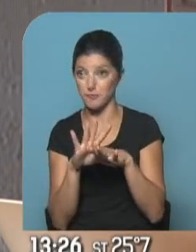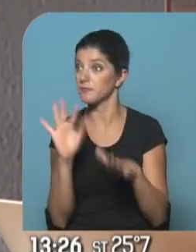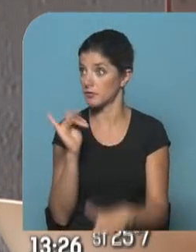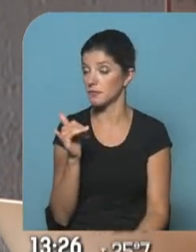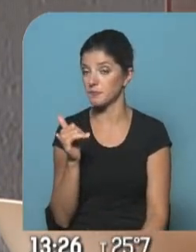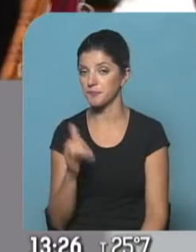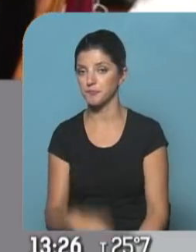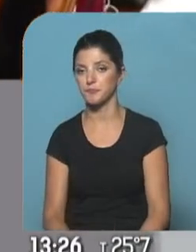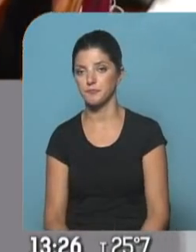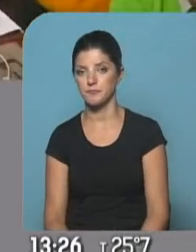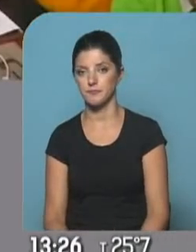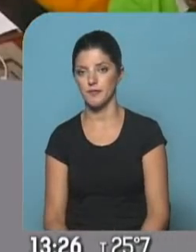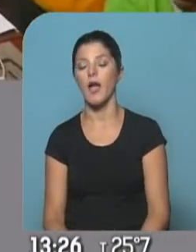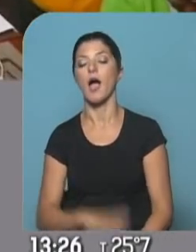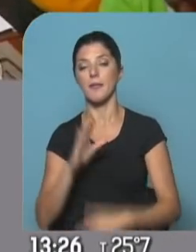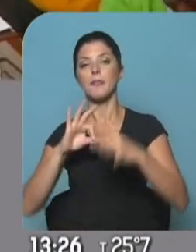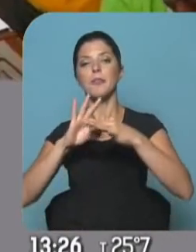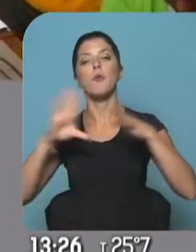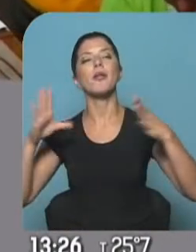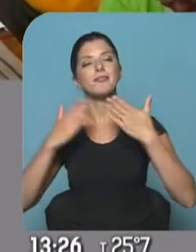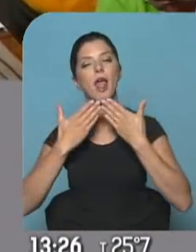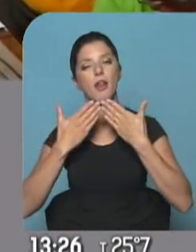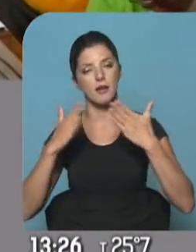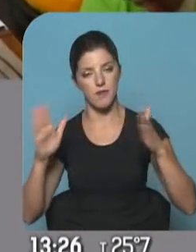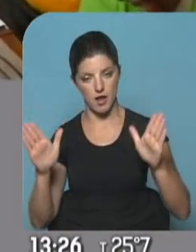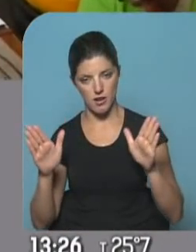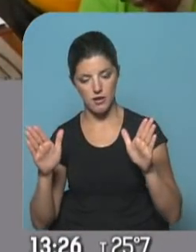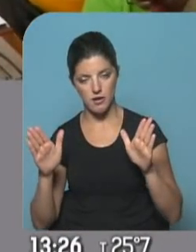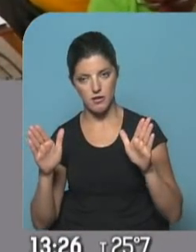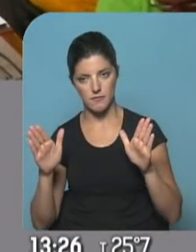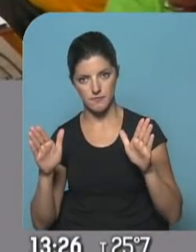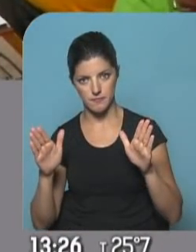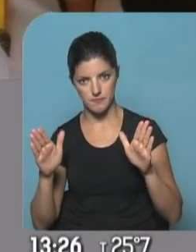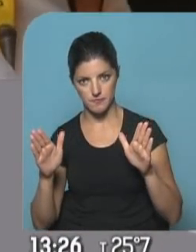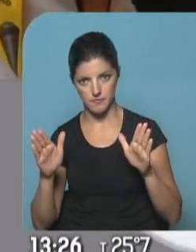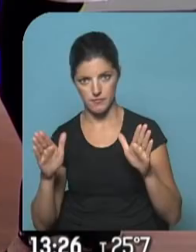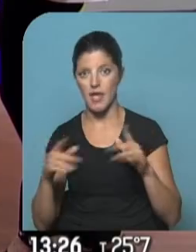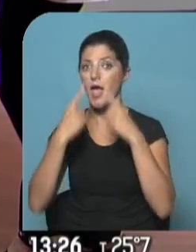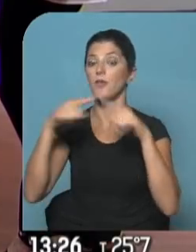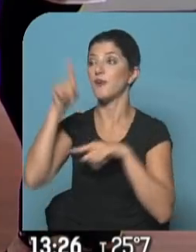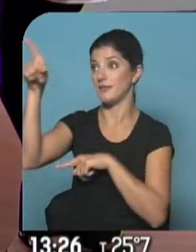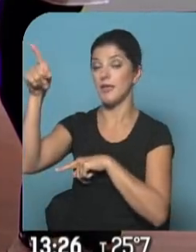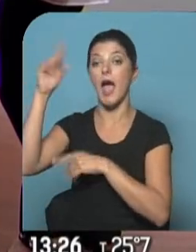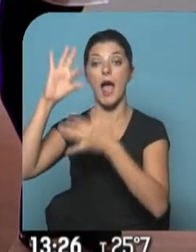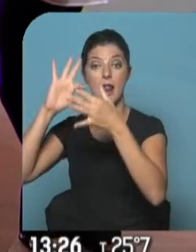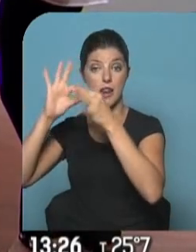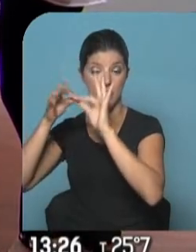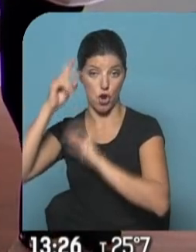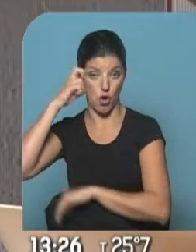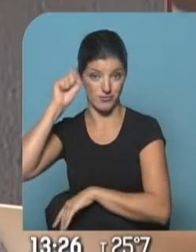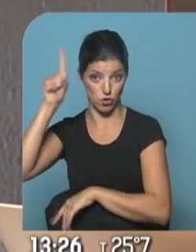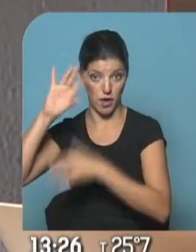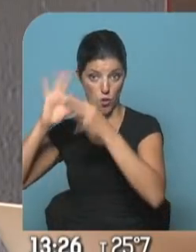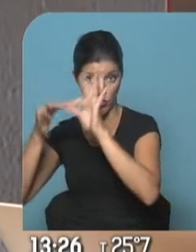digamos, las democracias liberales, me parece que digamos, es distinta a las parlamentarias de Europa, en